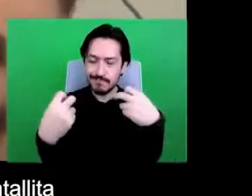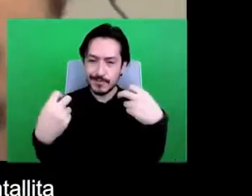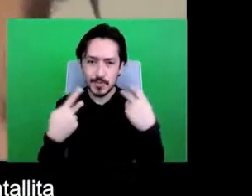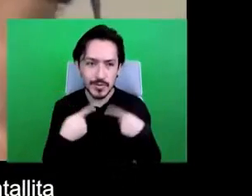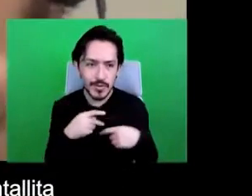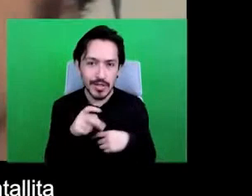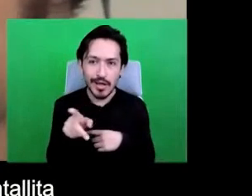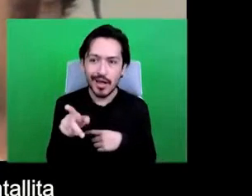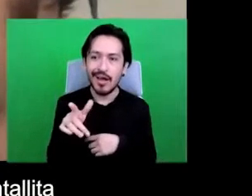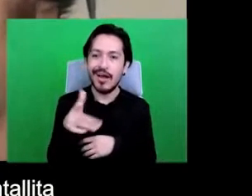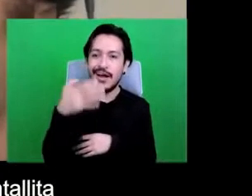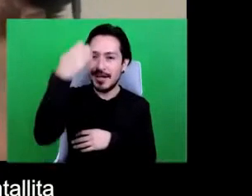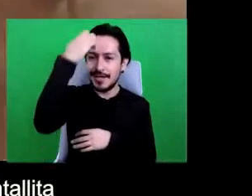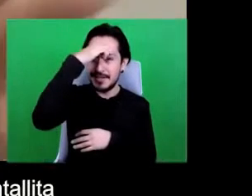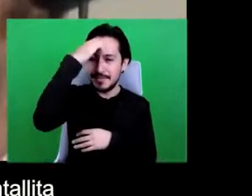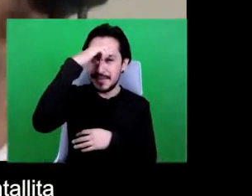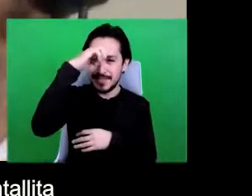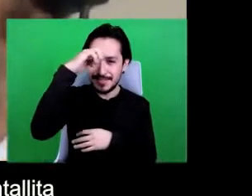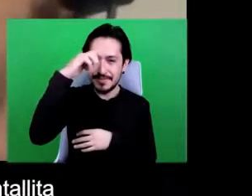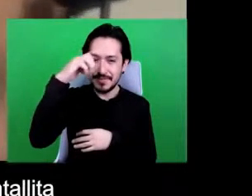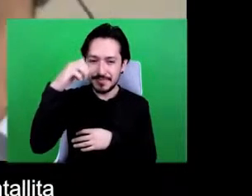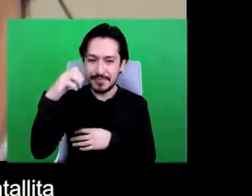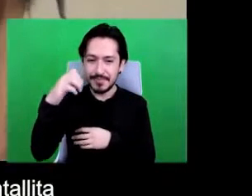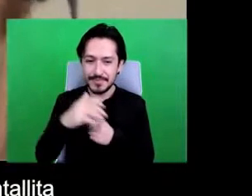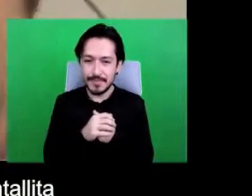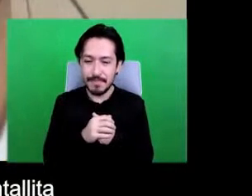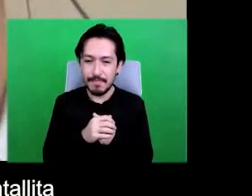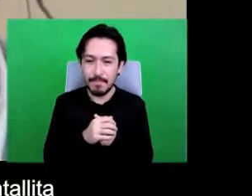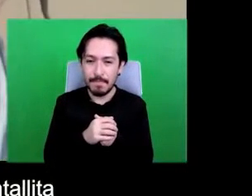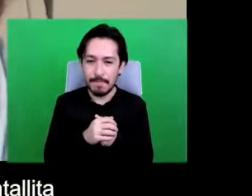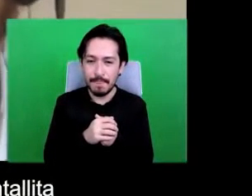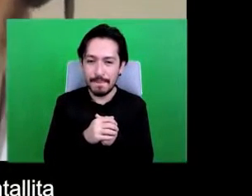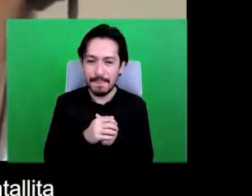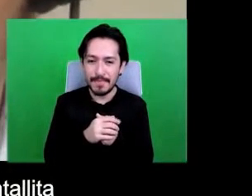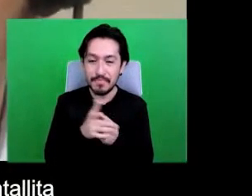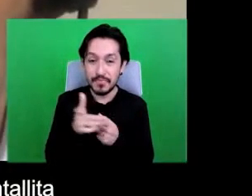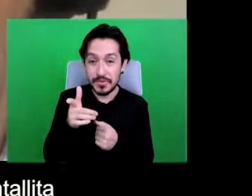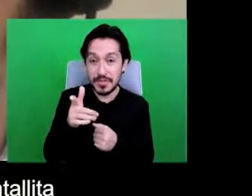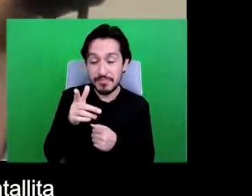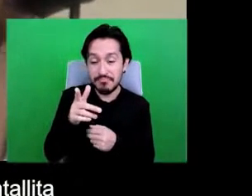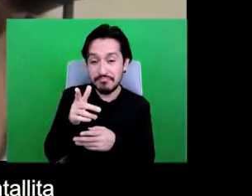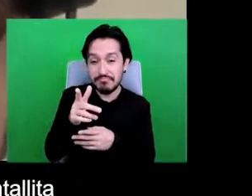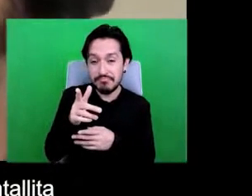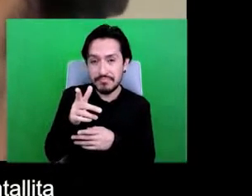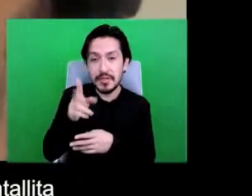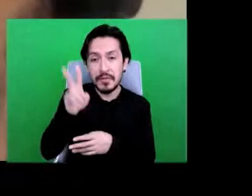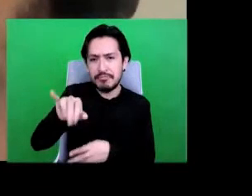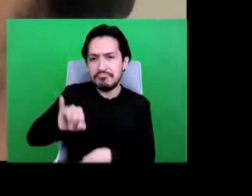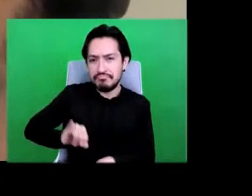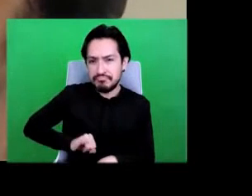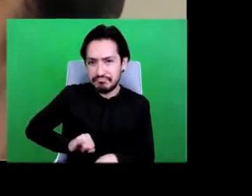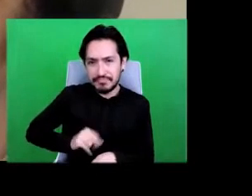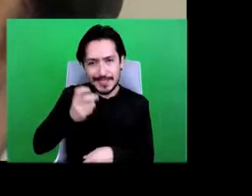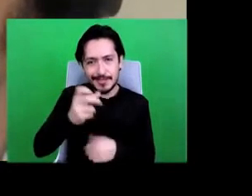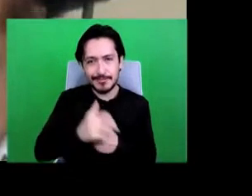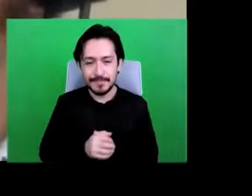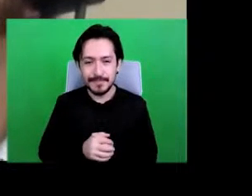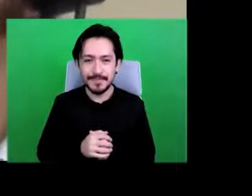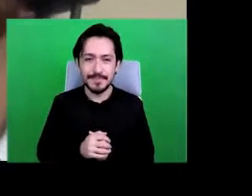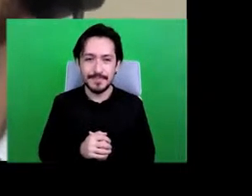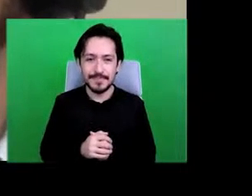muchísimo gracias a una pantallita que tenemos por internet. Esto estuvo muy interesante.